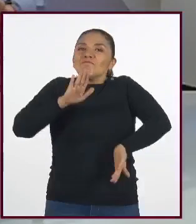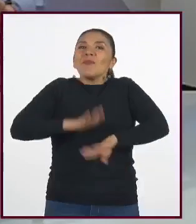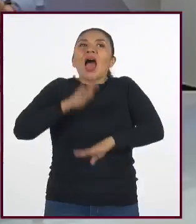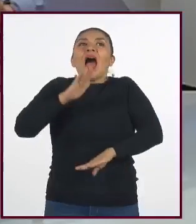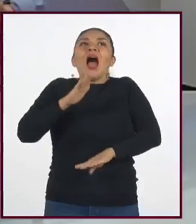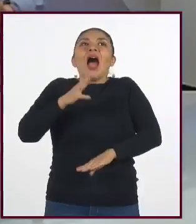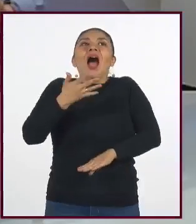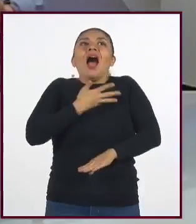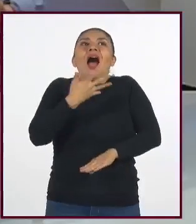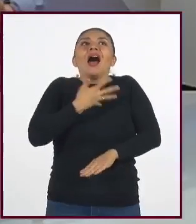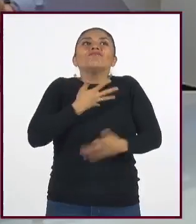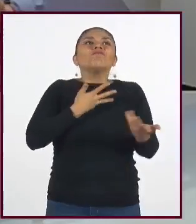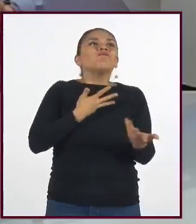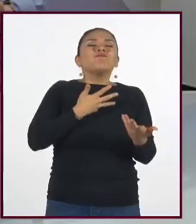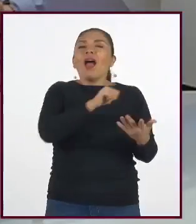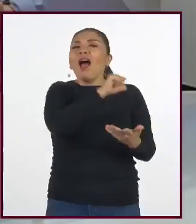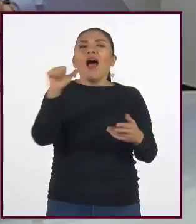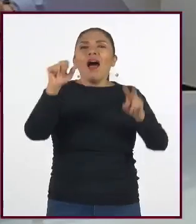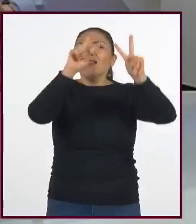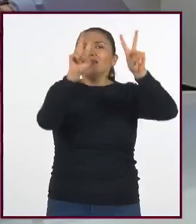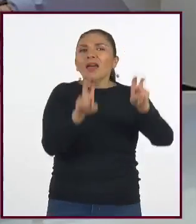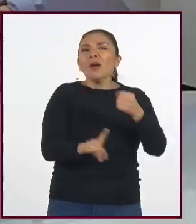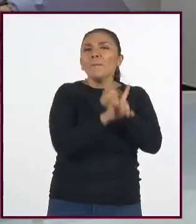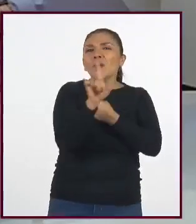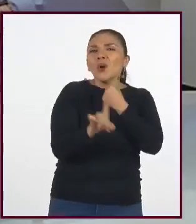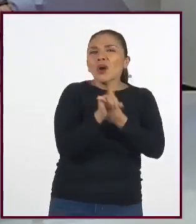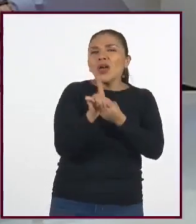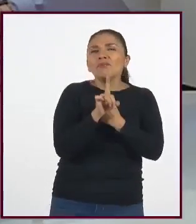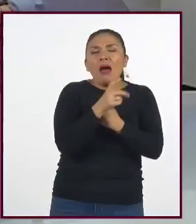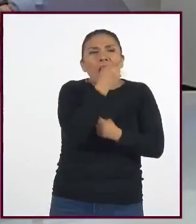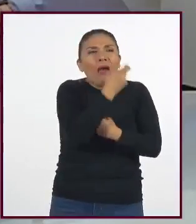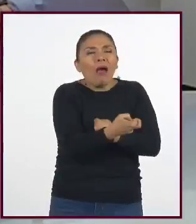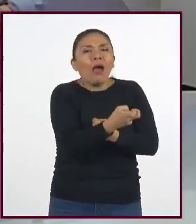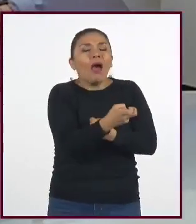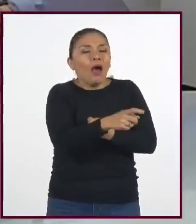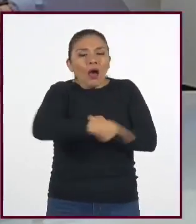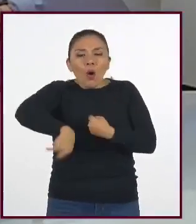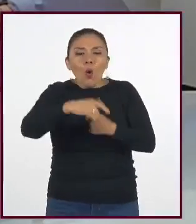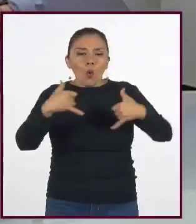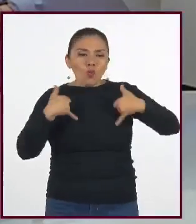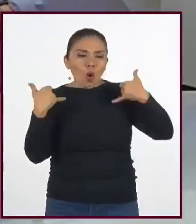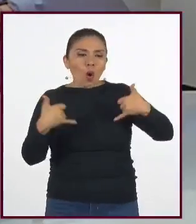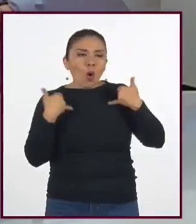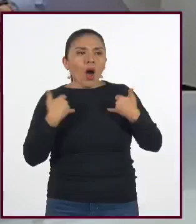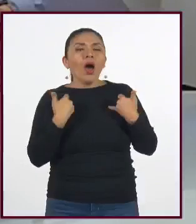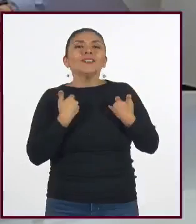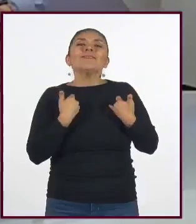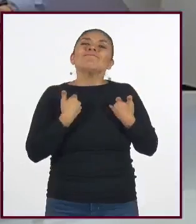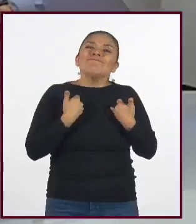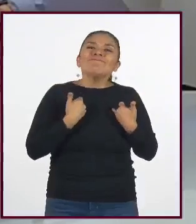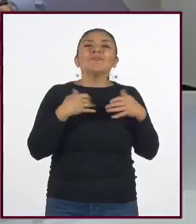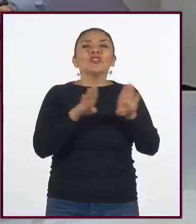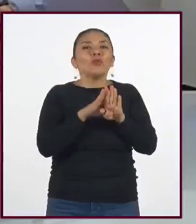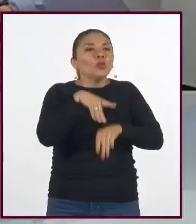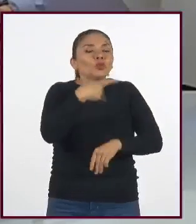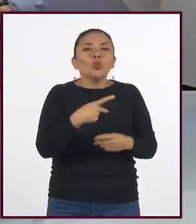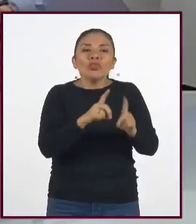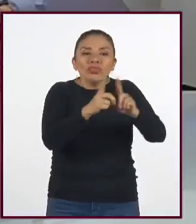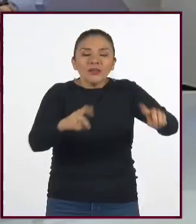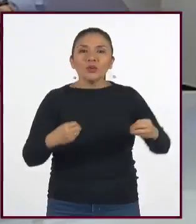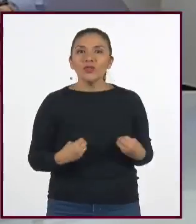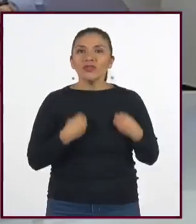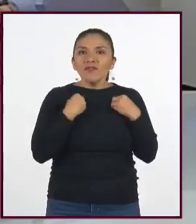todas estas situaciones que por ende los chicos tienen como su etapa de desarrollo,